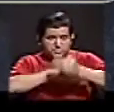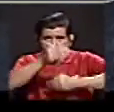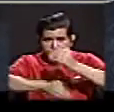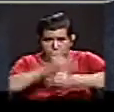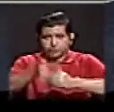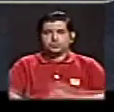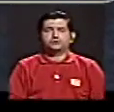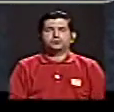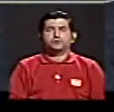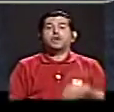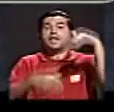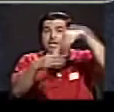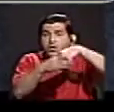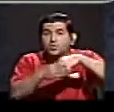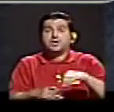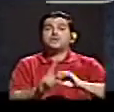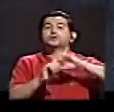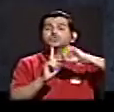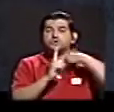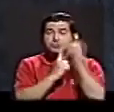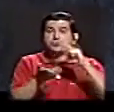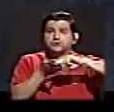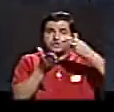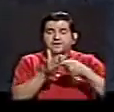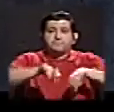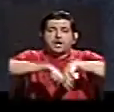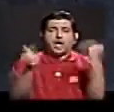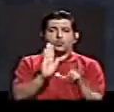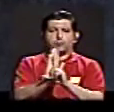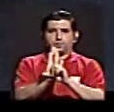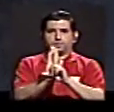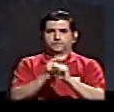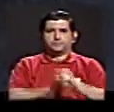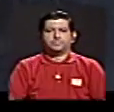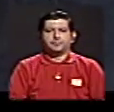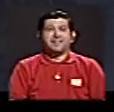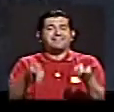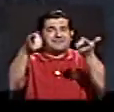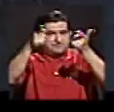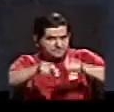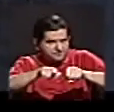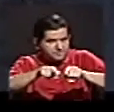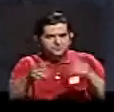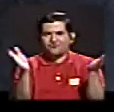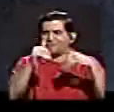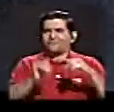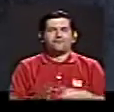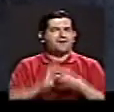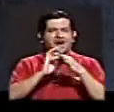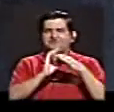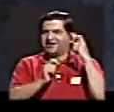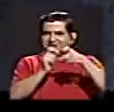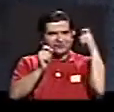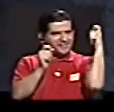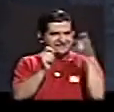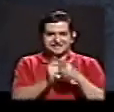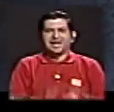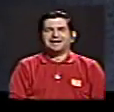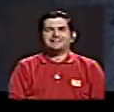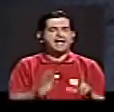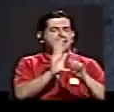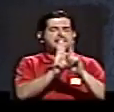procedimiento, incluso cuando eso significa violar la ley. De hecho, no hay una relación determinante entre